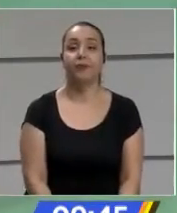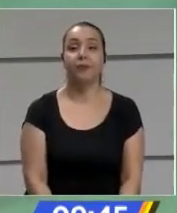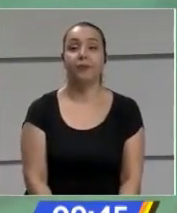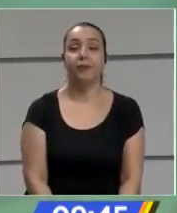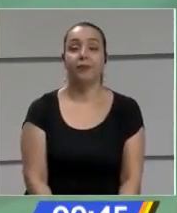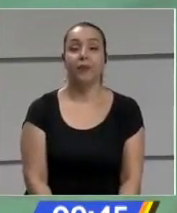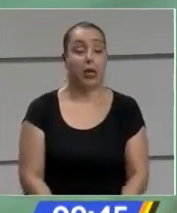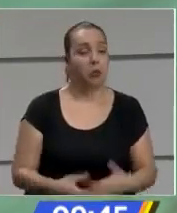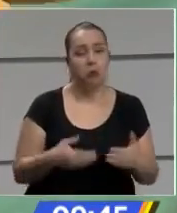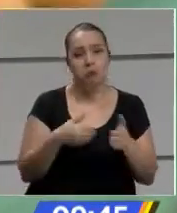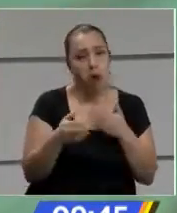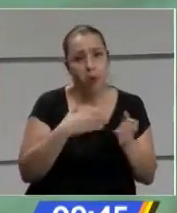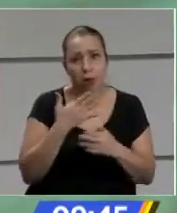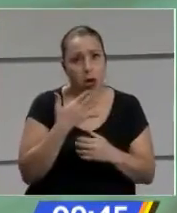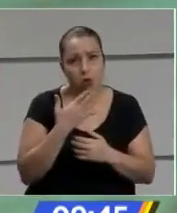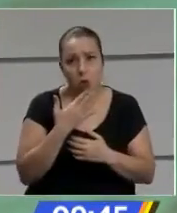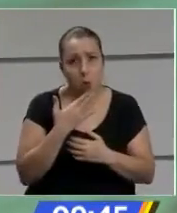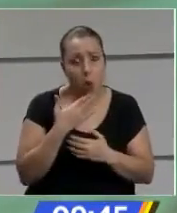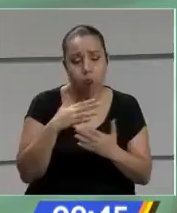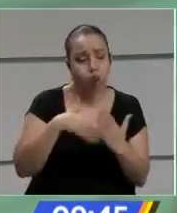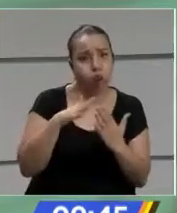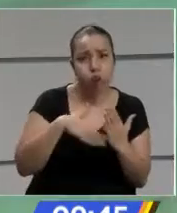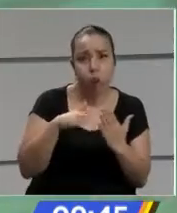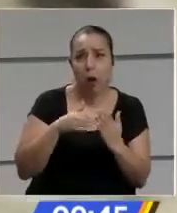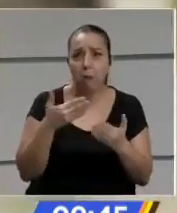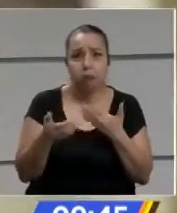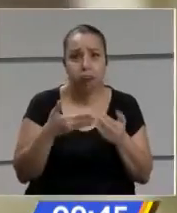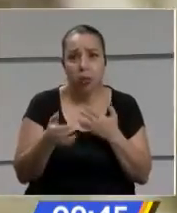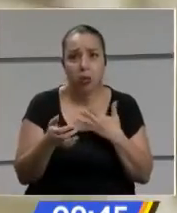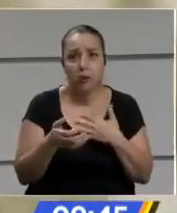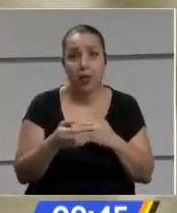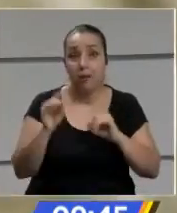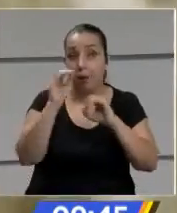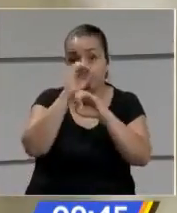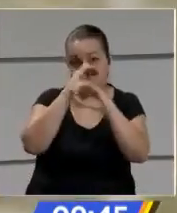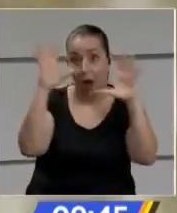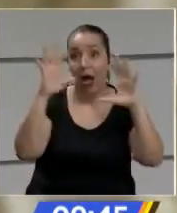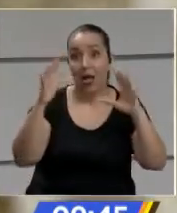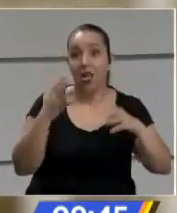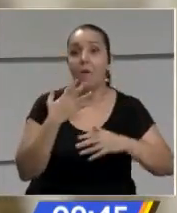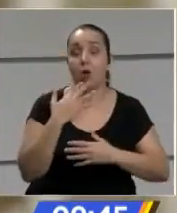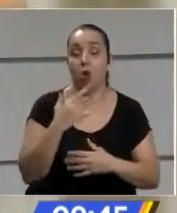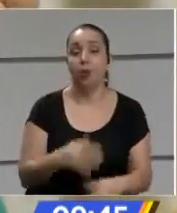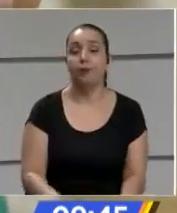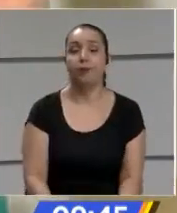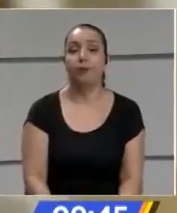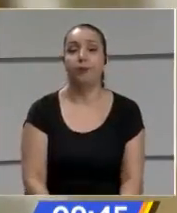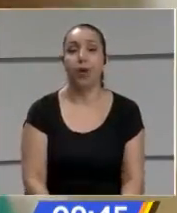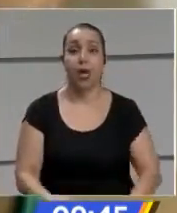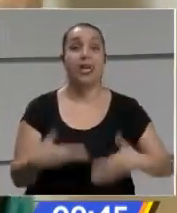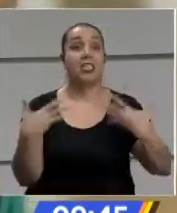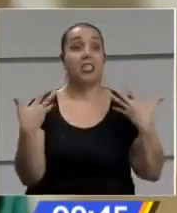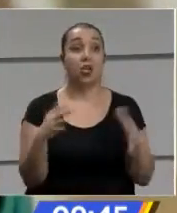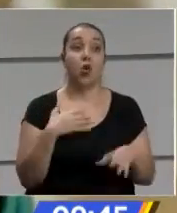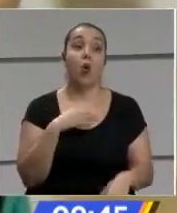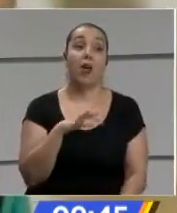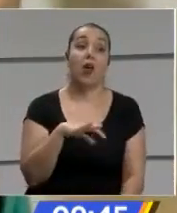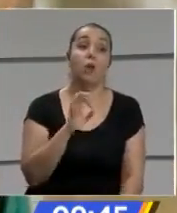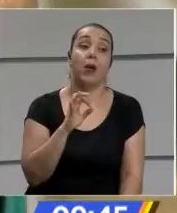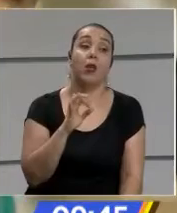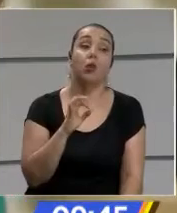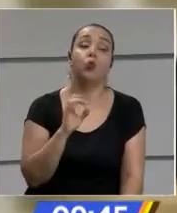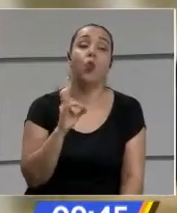De cualquier color y con cualquier pintura pueden pintar, ¿verdad? Aquí la creatividad es lo que vale. Si yo hubiera escogido, ¿cuál